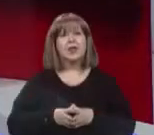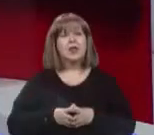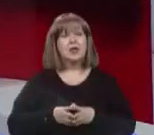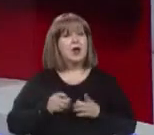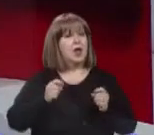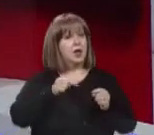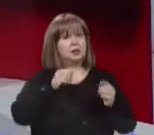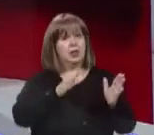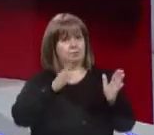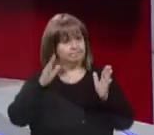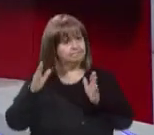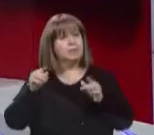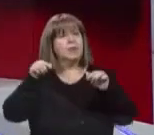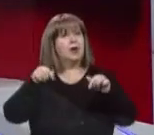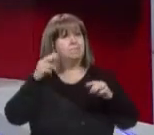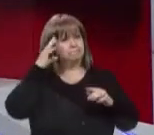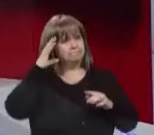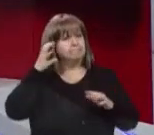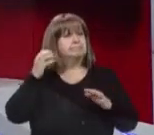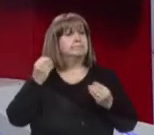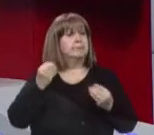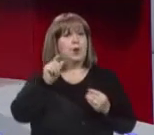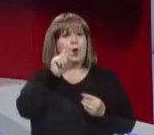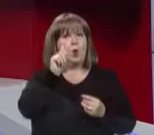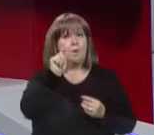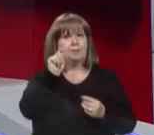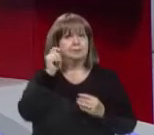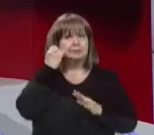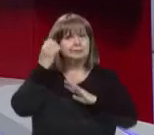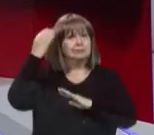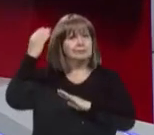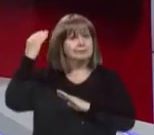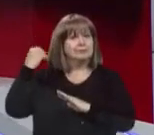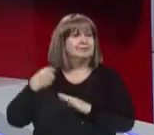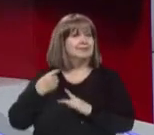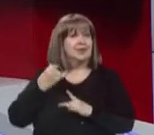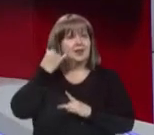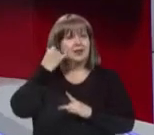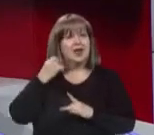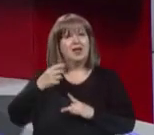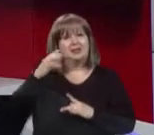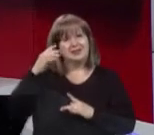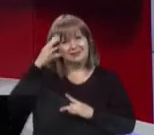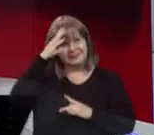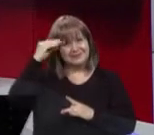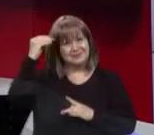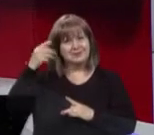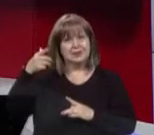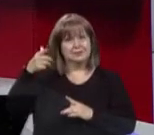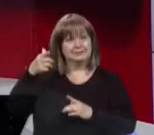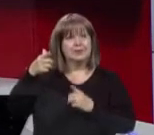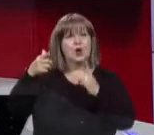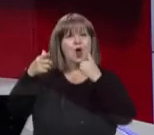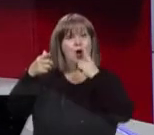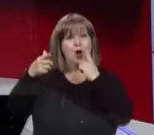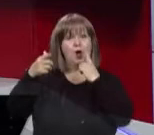Arrancamos este bloque, bueno, recordando lo que pasaba hacía un mes. Ustedes recordarán este atentado que sufrió la vicepresidenta de la Nación, Cristina Fernández de